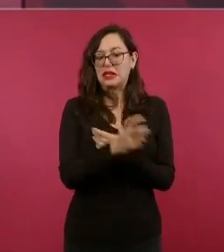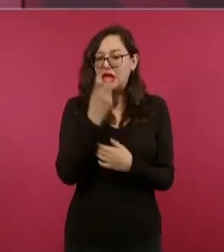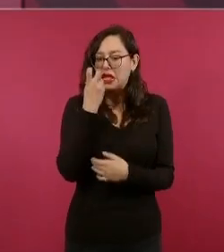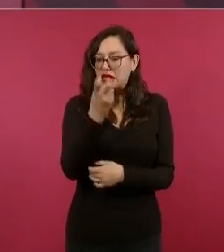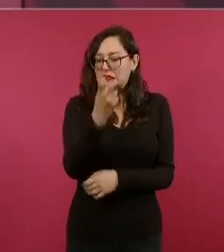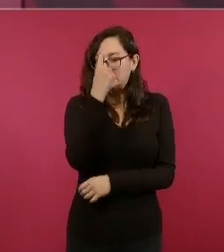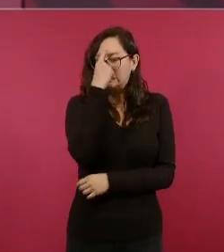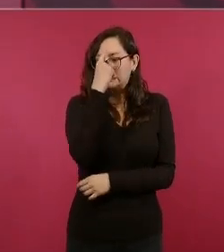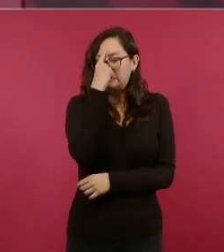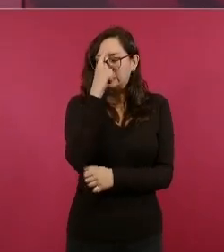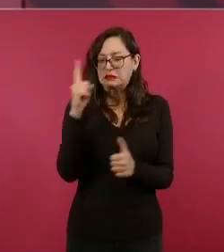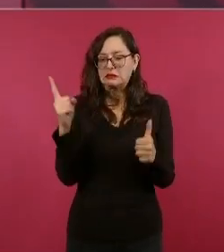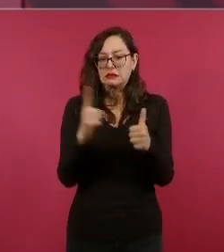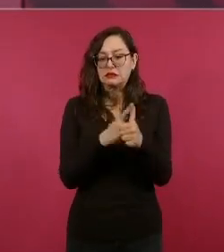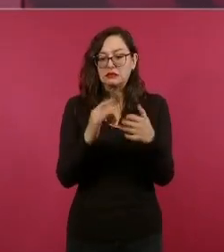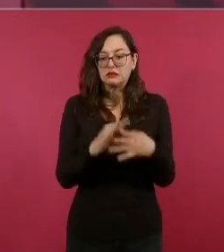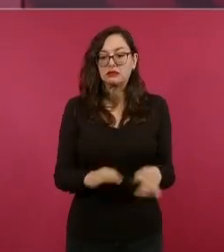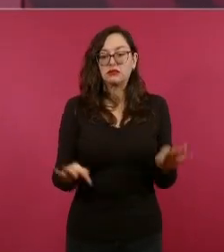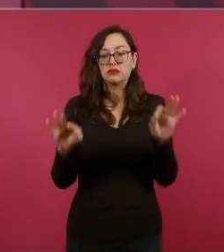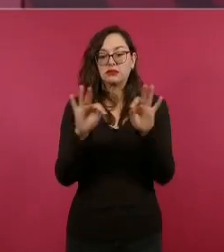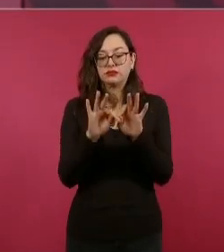Donde hay consumo.